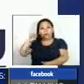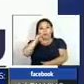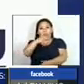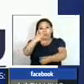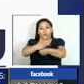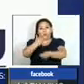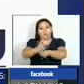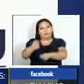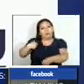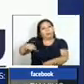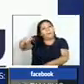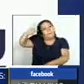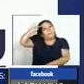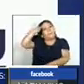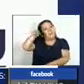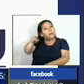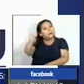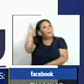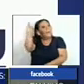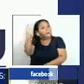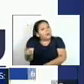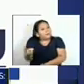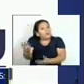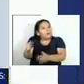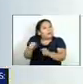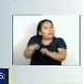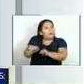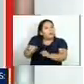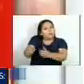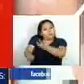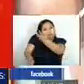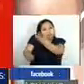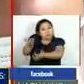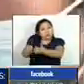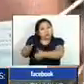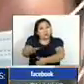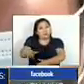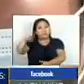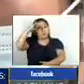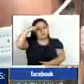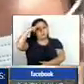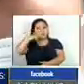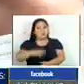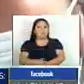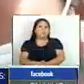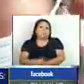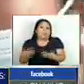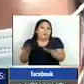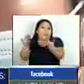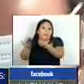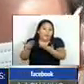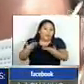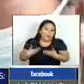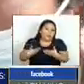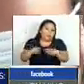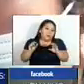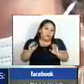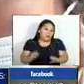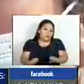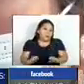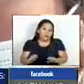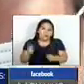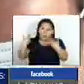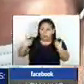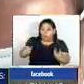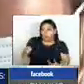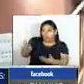creen que Danilo es uno de los 19 cuerpos carbonizados en Tamaulipas México que alguien nos ayuda como para poder pasar para que lo